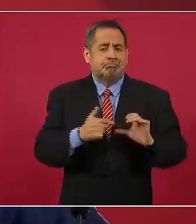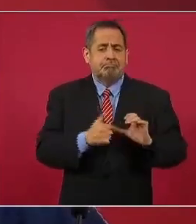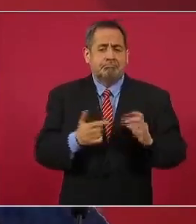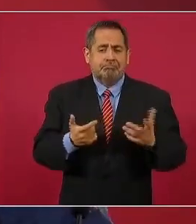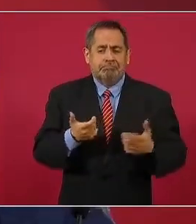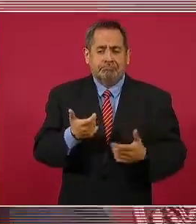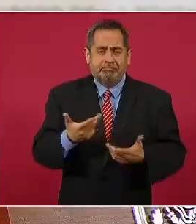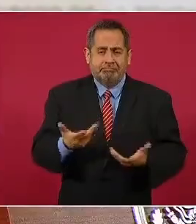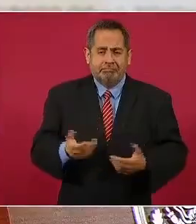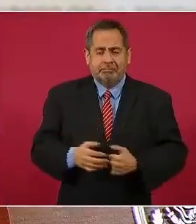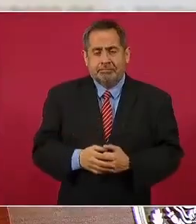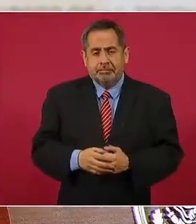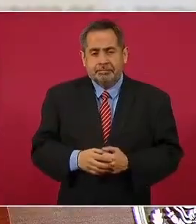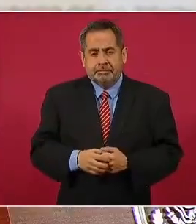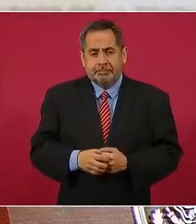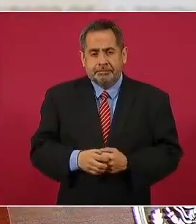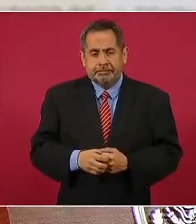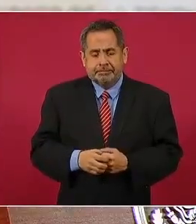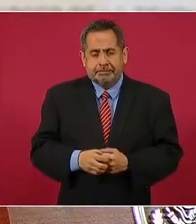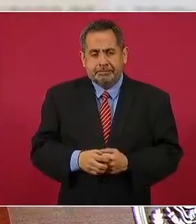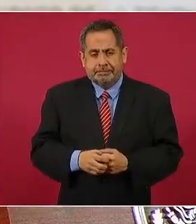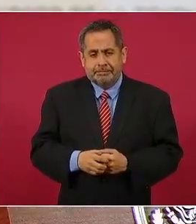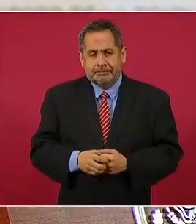Porque tener un gobierno